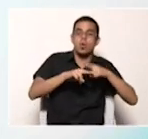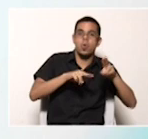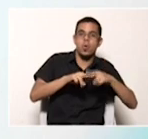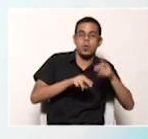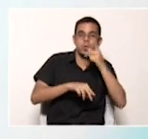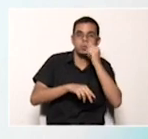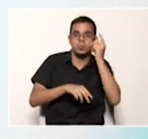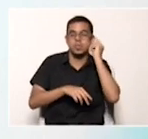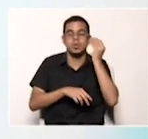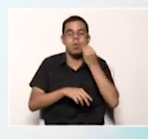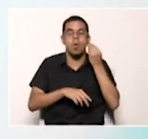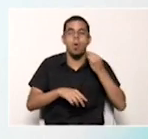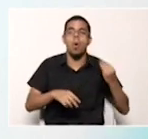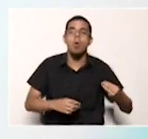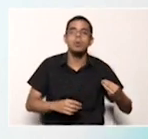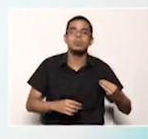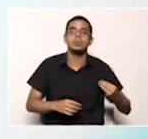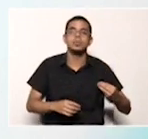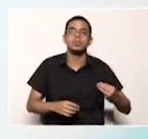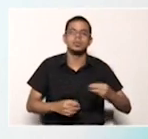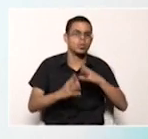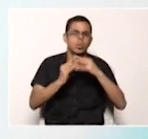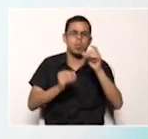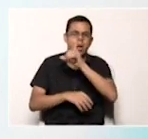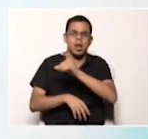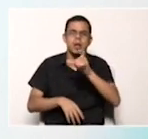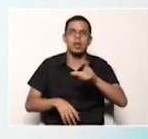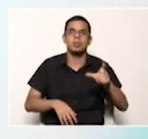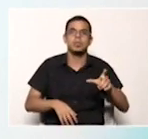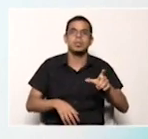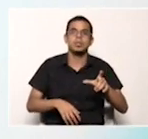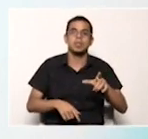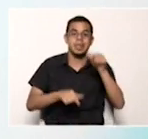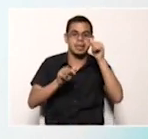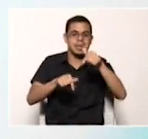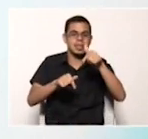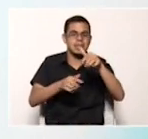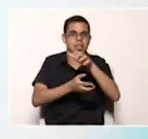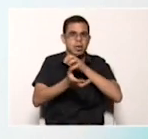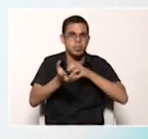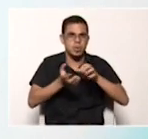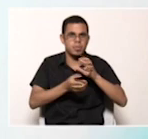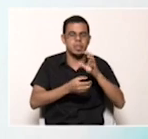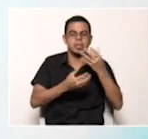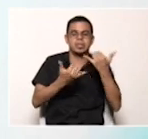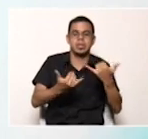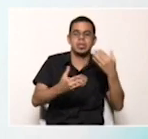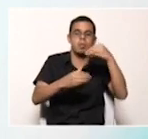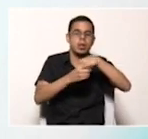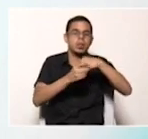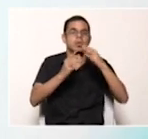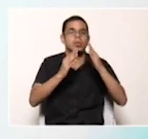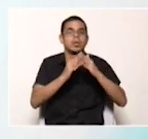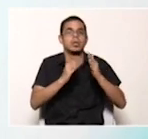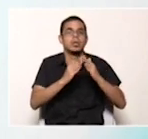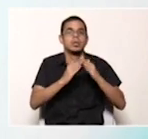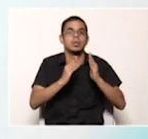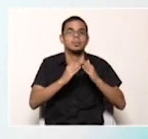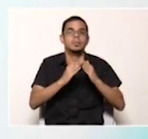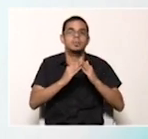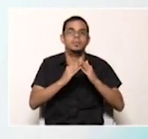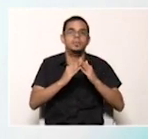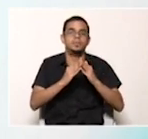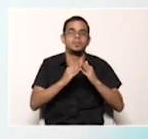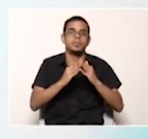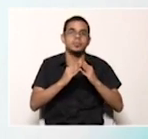adolescentes requieren que en esta circunstancia particular, que es la cuarentena, en donde todos estamos